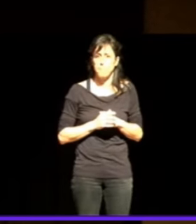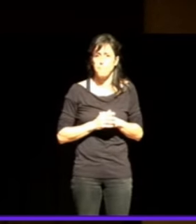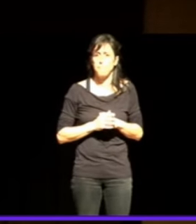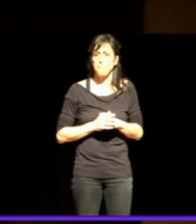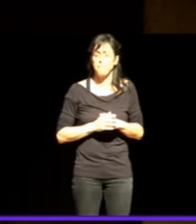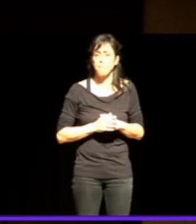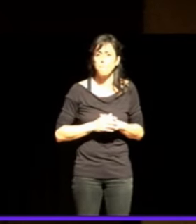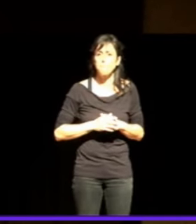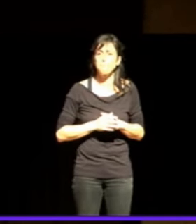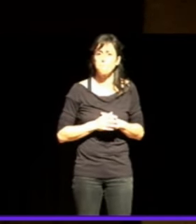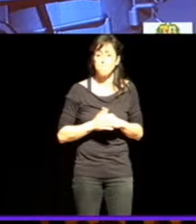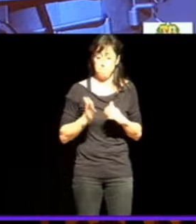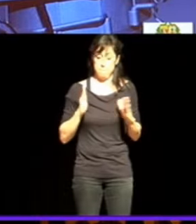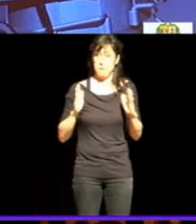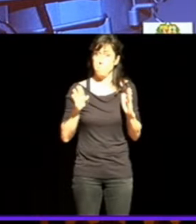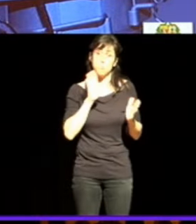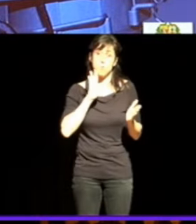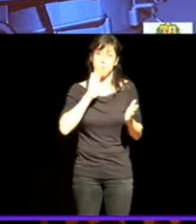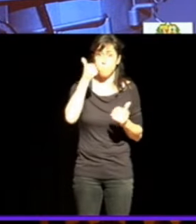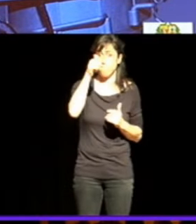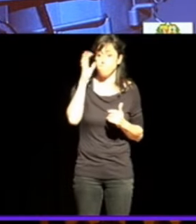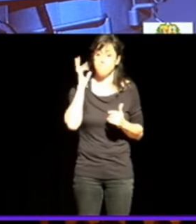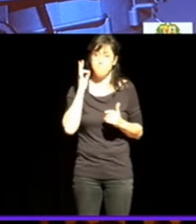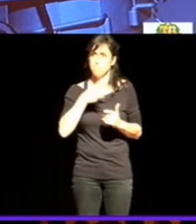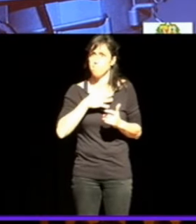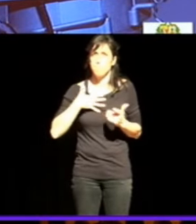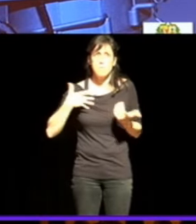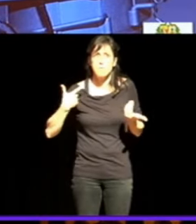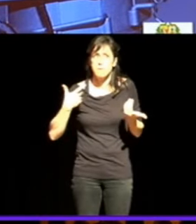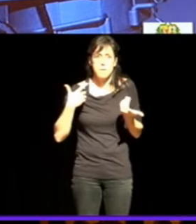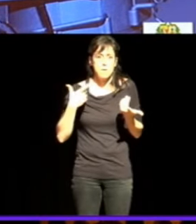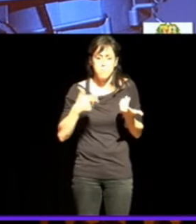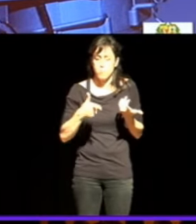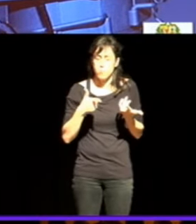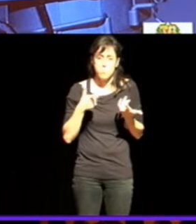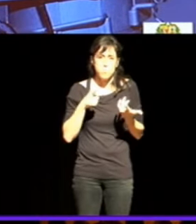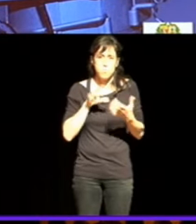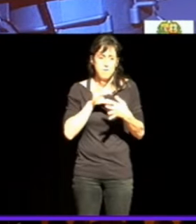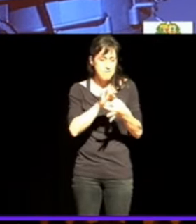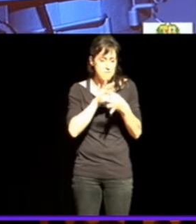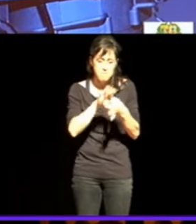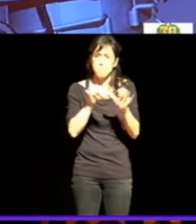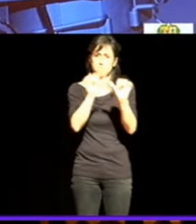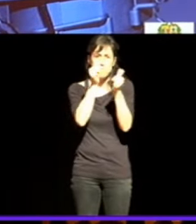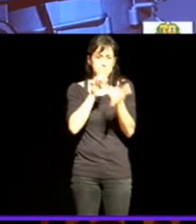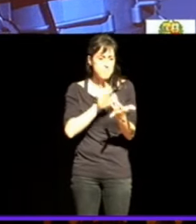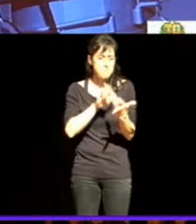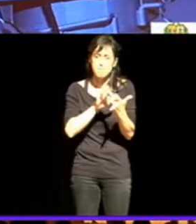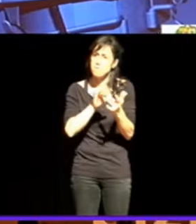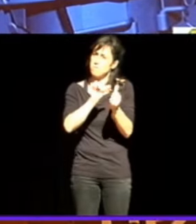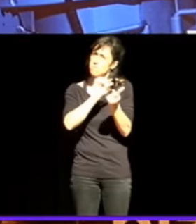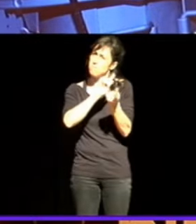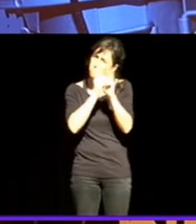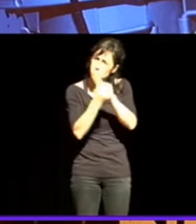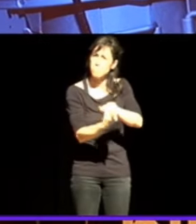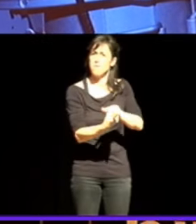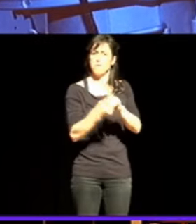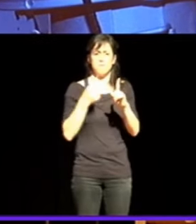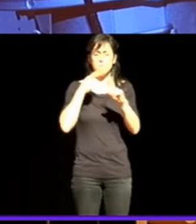Mujeres y hombres de aquella época queríamos cambiarnos, queríamos cambiar las relaciones y crear un mundo más justo,